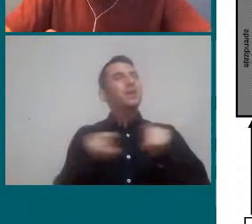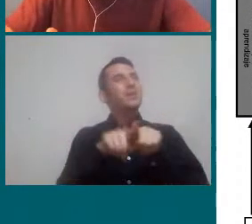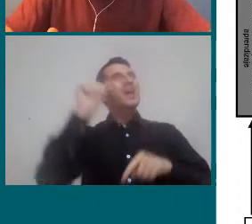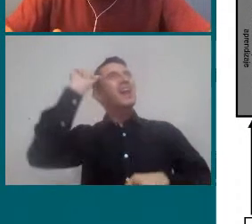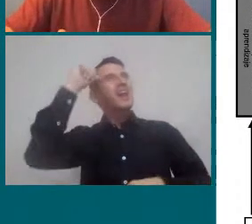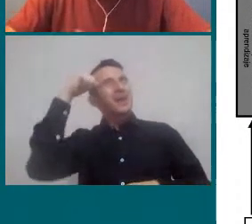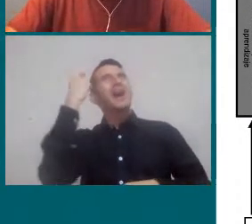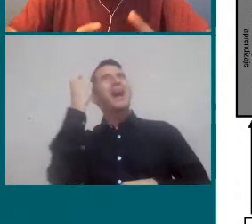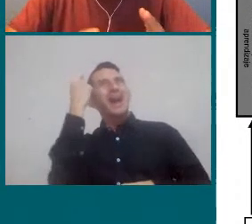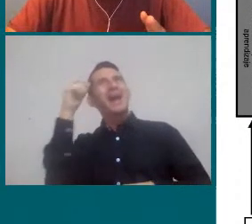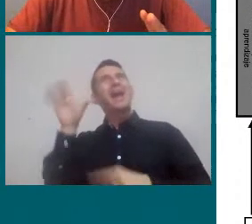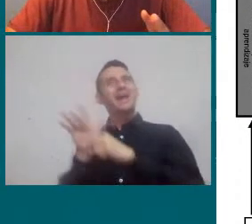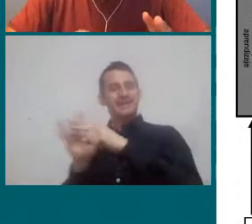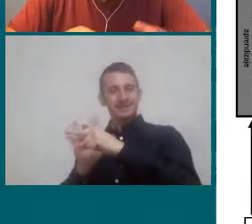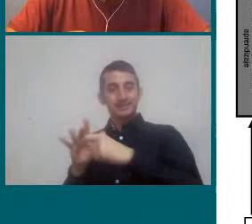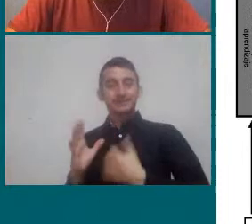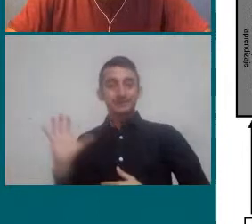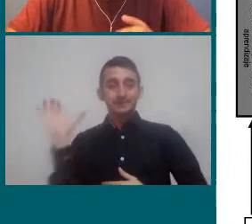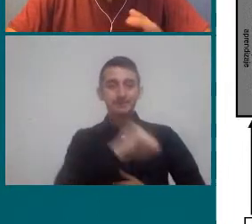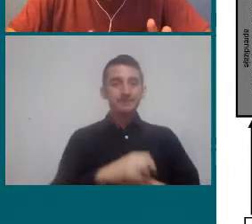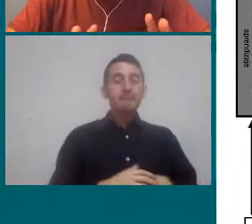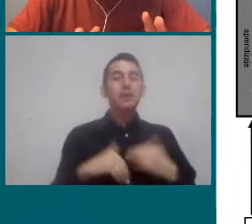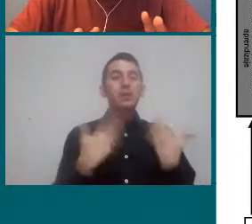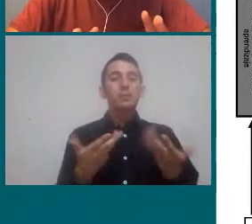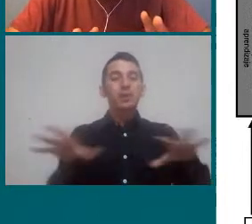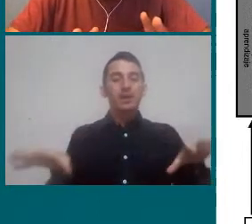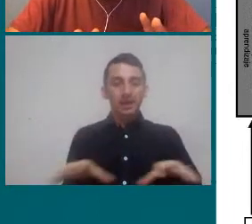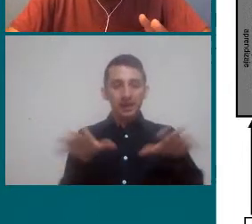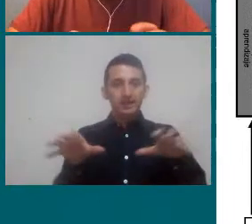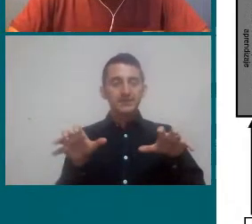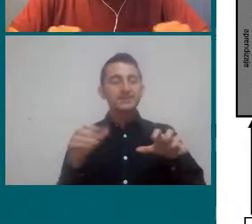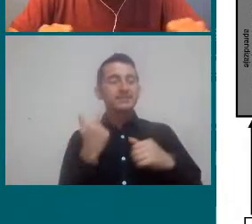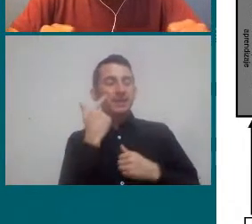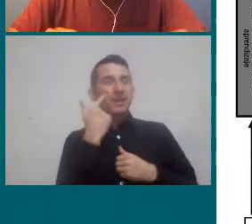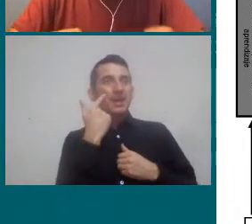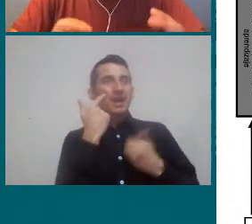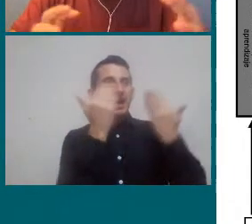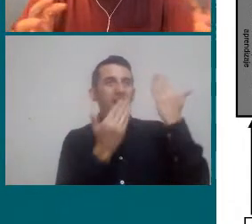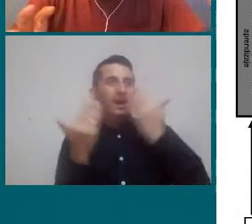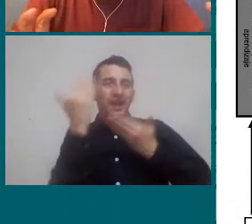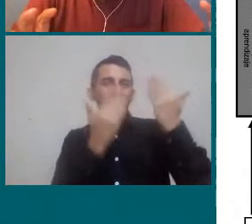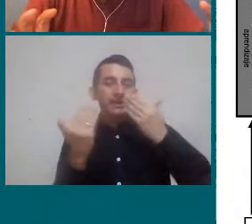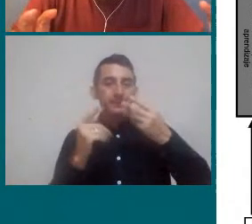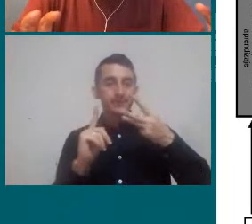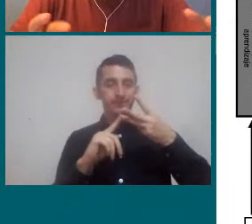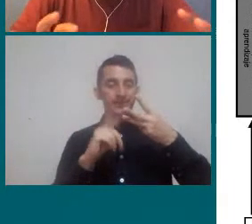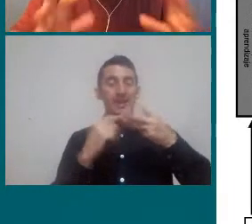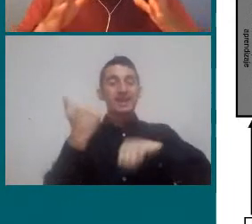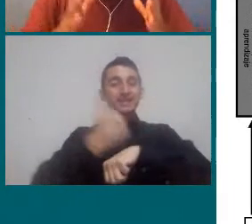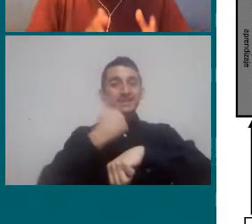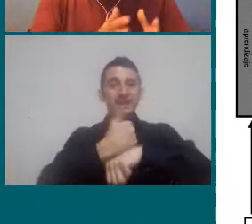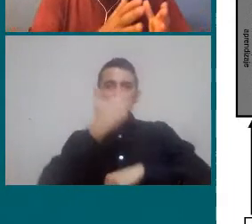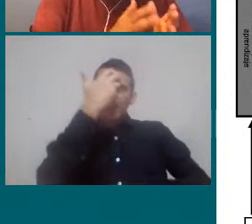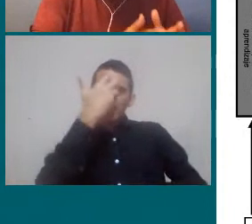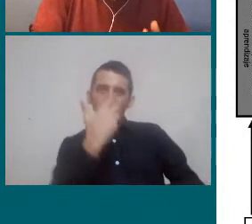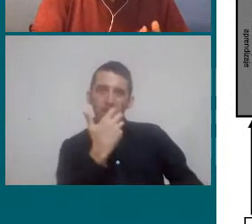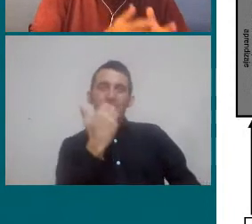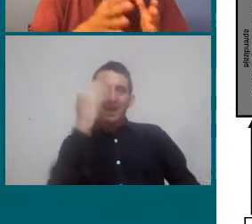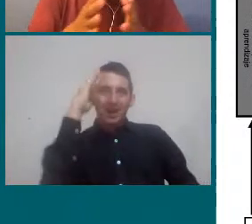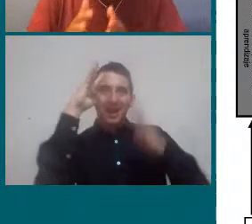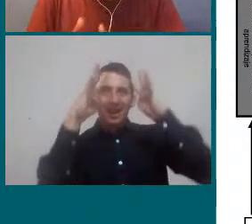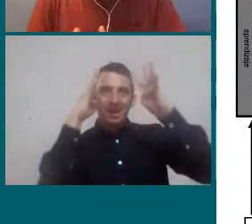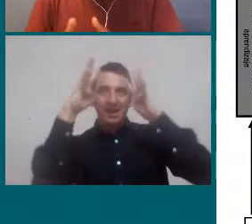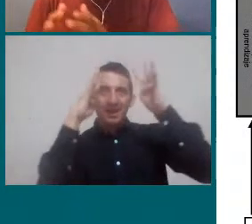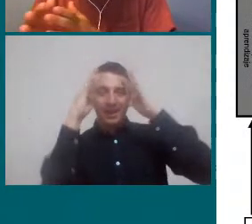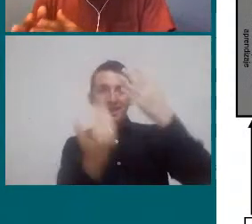entender. Las actividades aplican y analizan, y las tareas evalúan y crean. Y luego, a la vez, tanto los